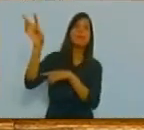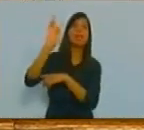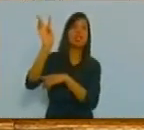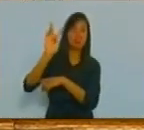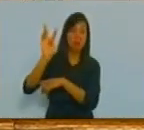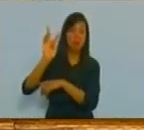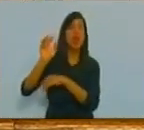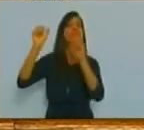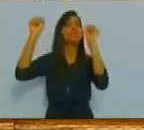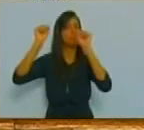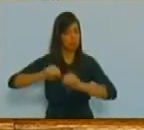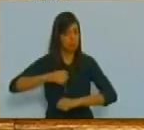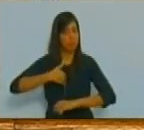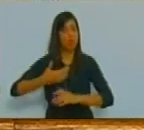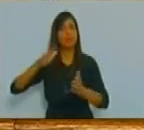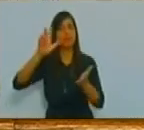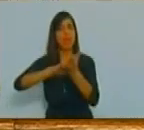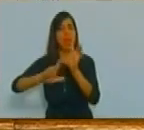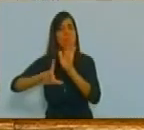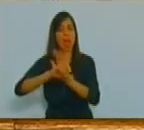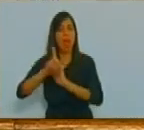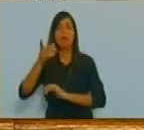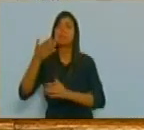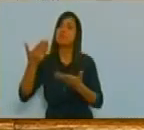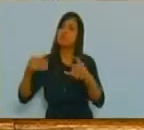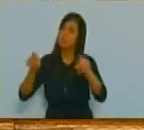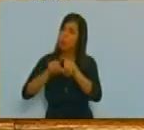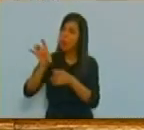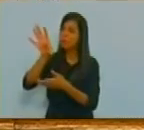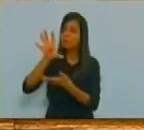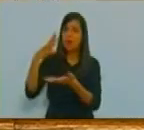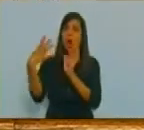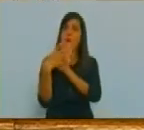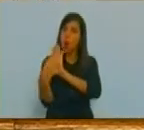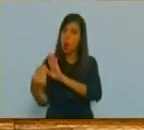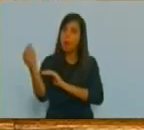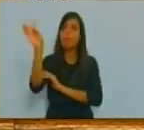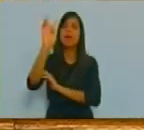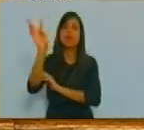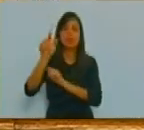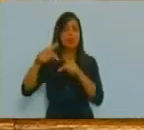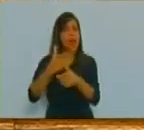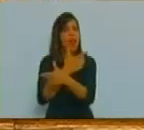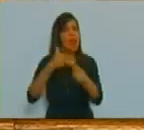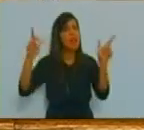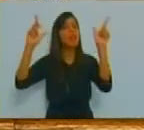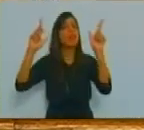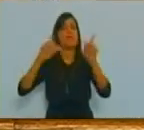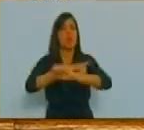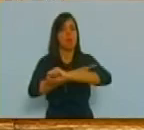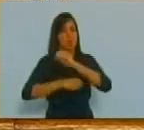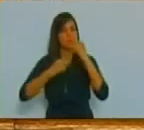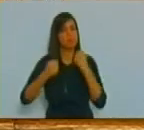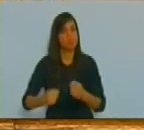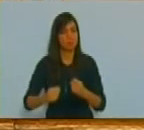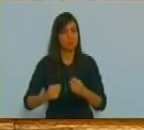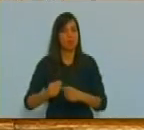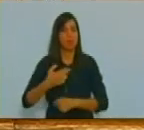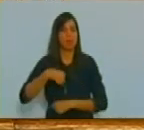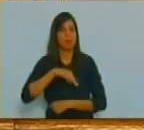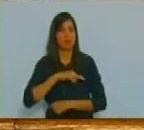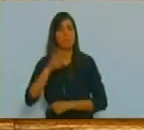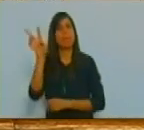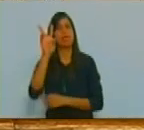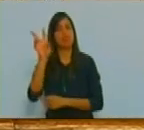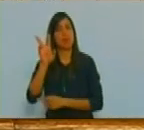para que puedan avanzar y desarrollarse como pueblos libres y como pueblos potentes eso es lo que somos y eso es lo que tendrá